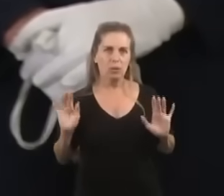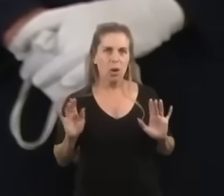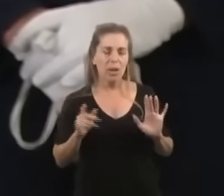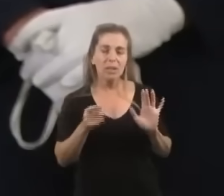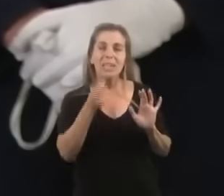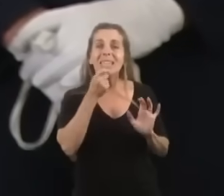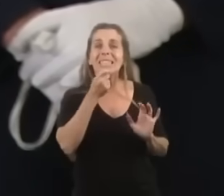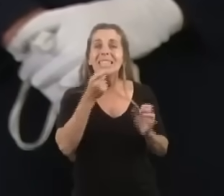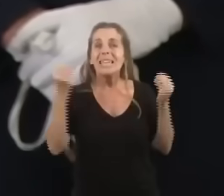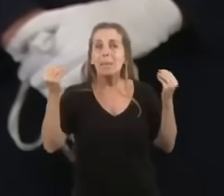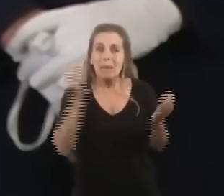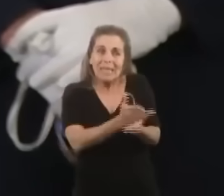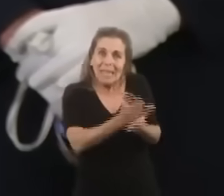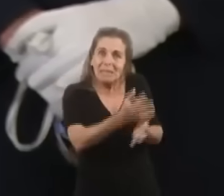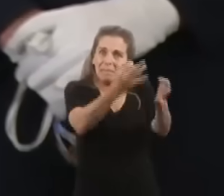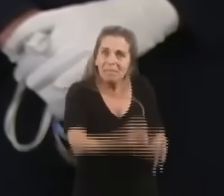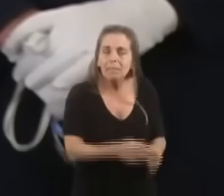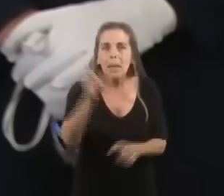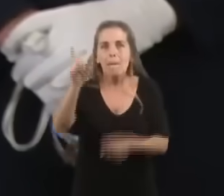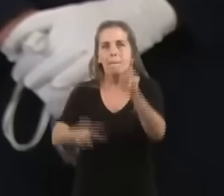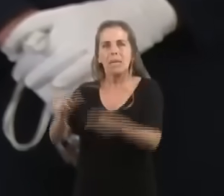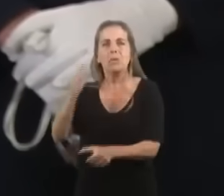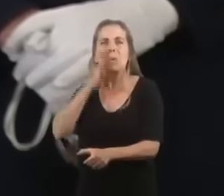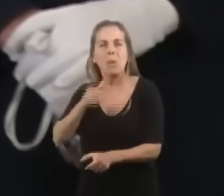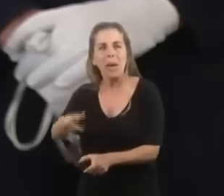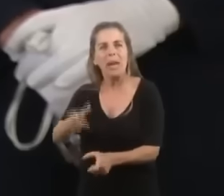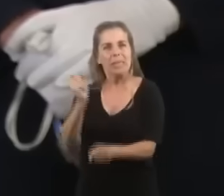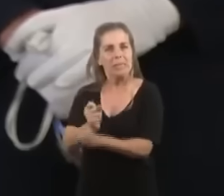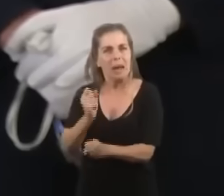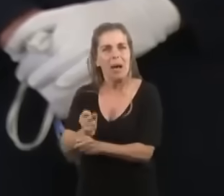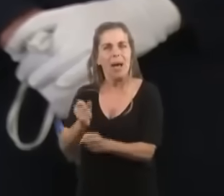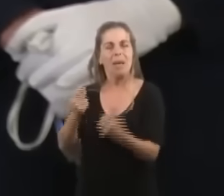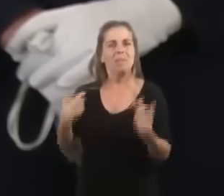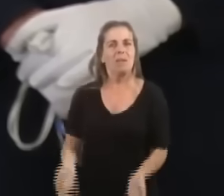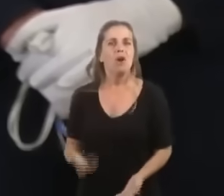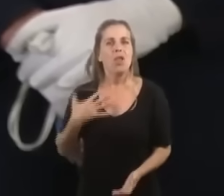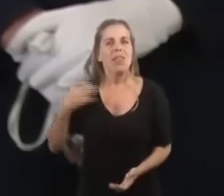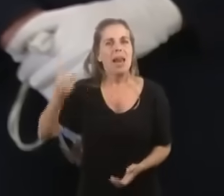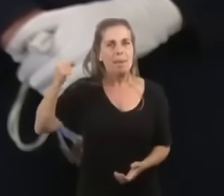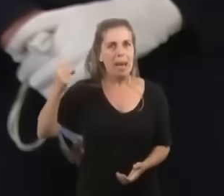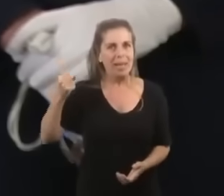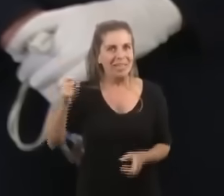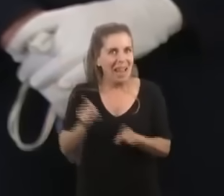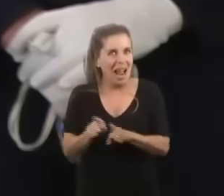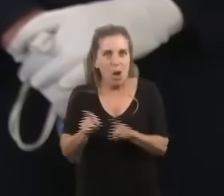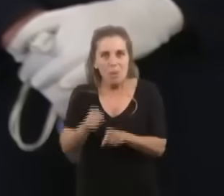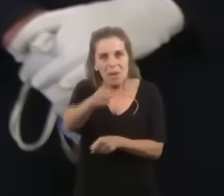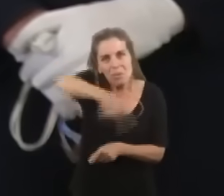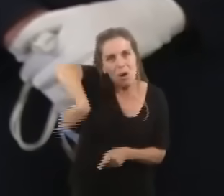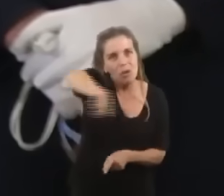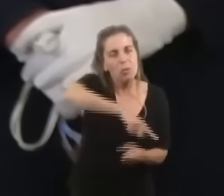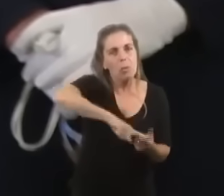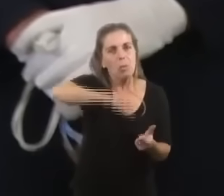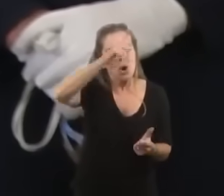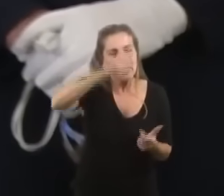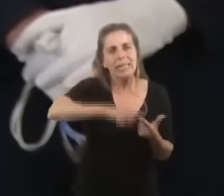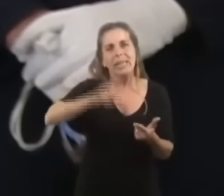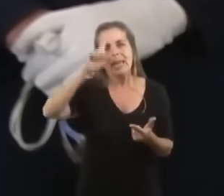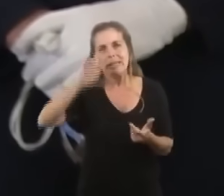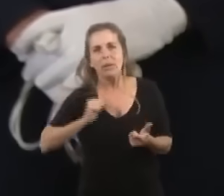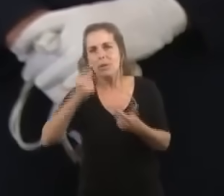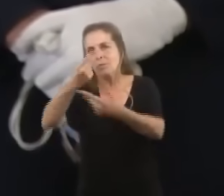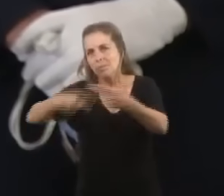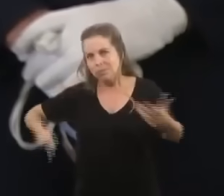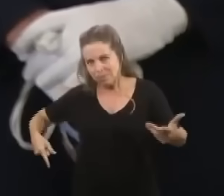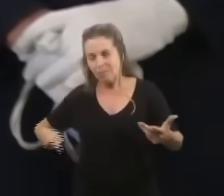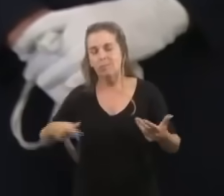derechos sin ciudadanos ejemplares que se entreguen al servicio por la patria como aquellos que integran Nuestra fuerza de seguridad